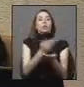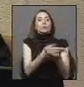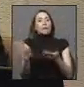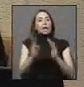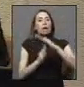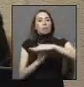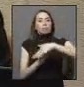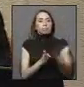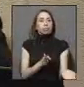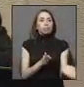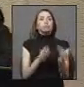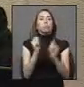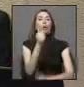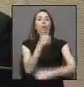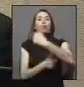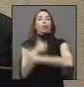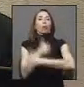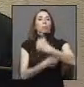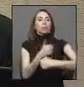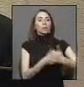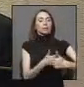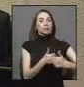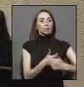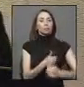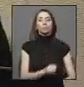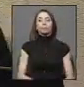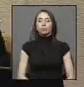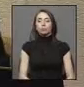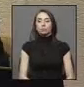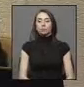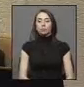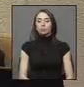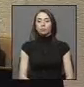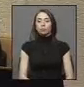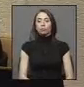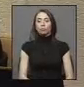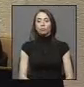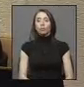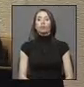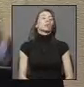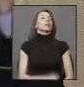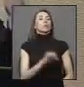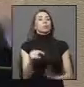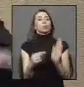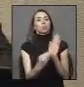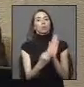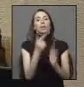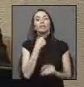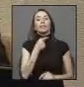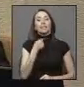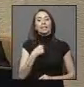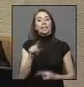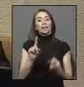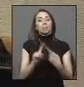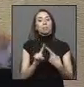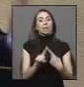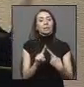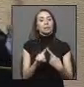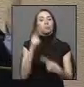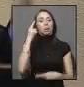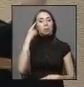compitan. Y luego, aquí se establece, yo habría querido participar,